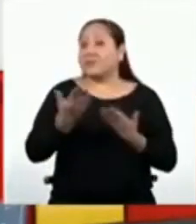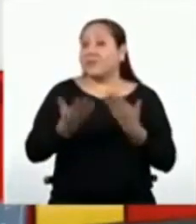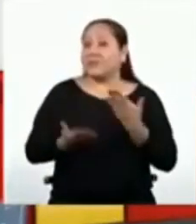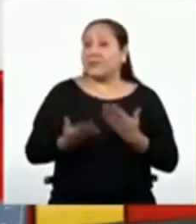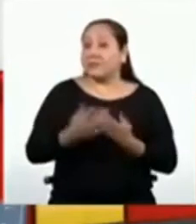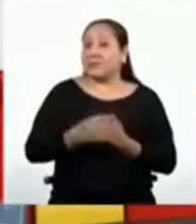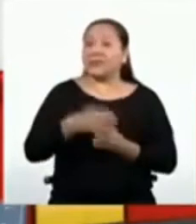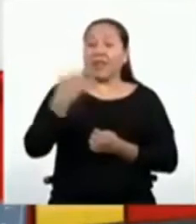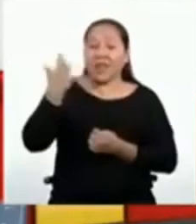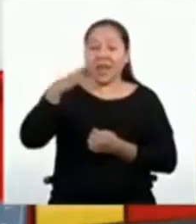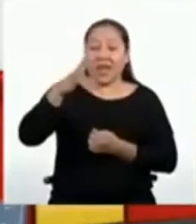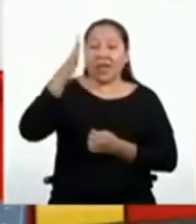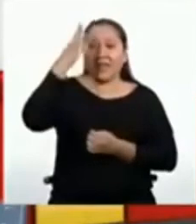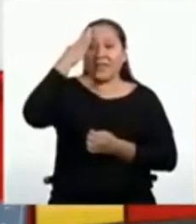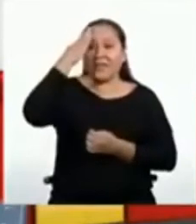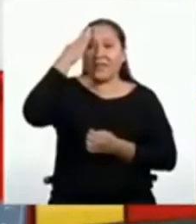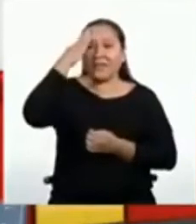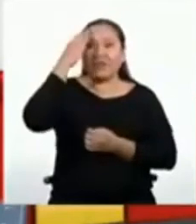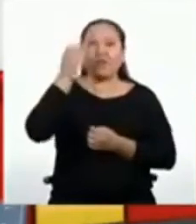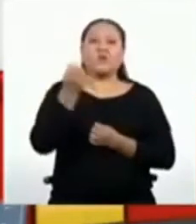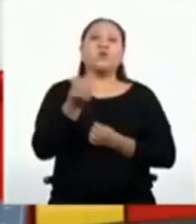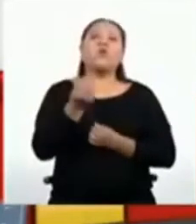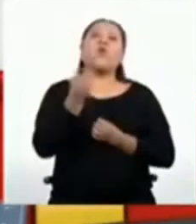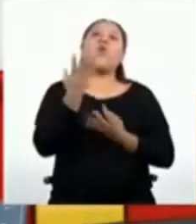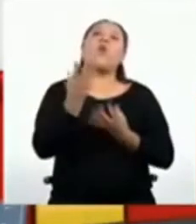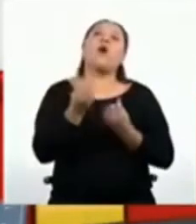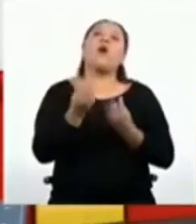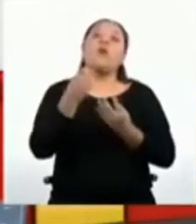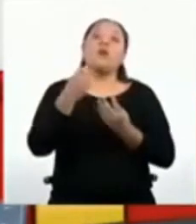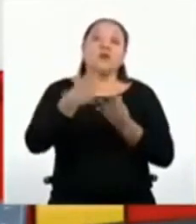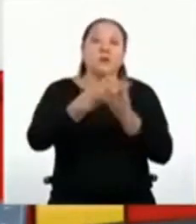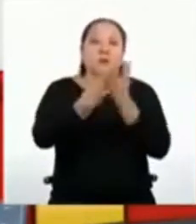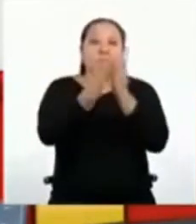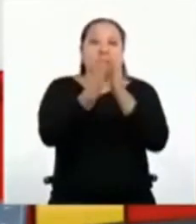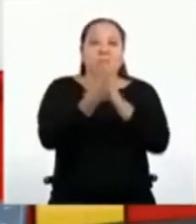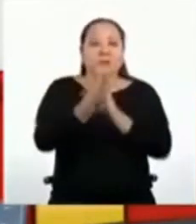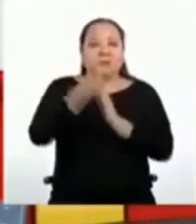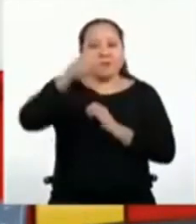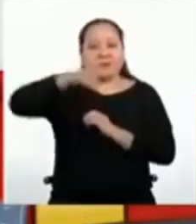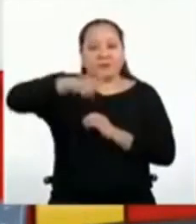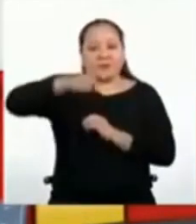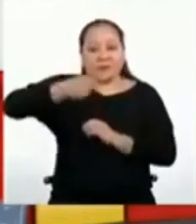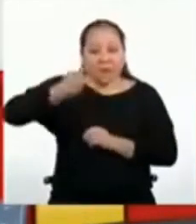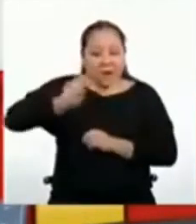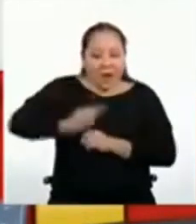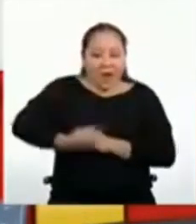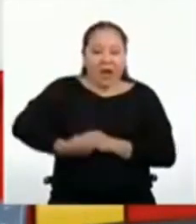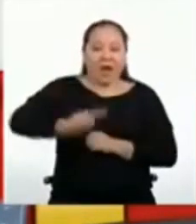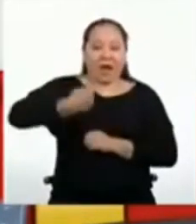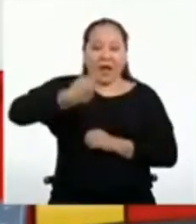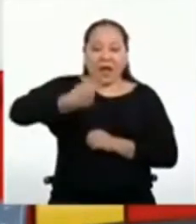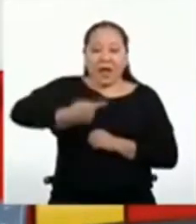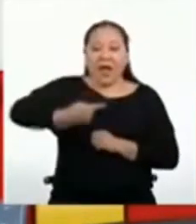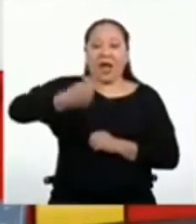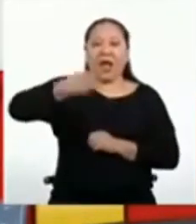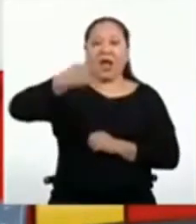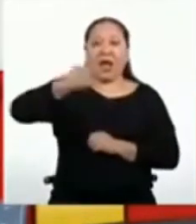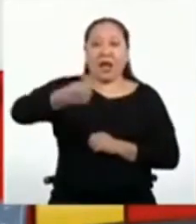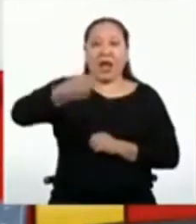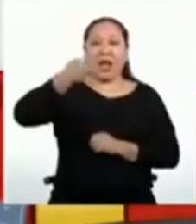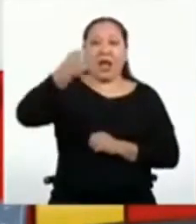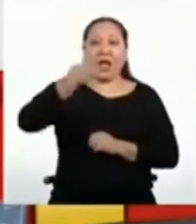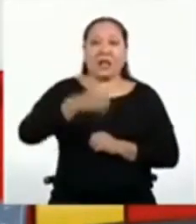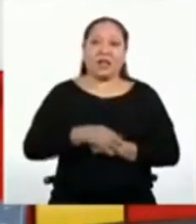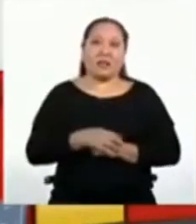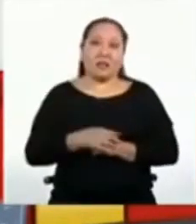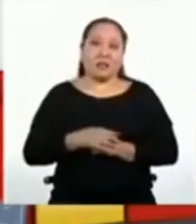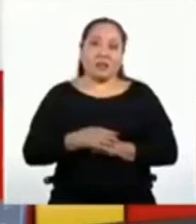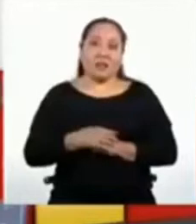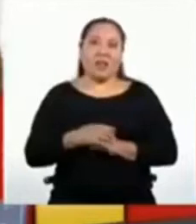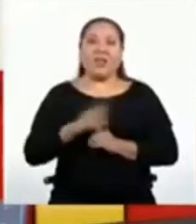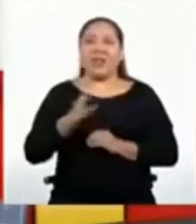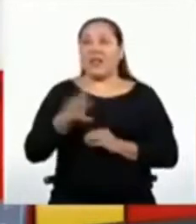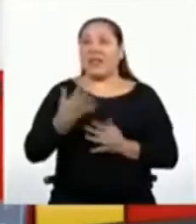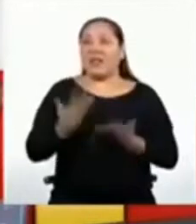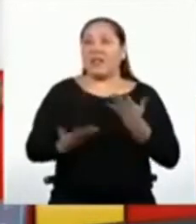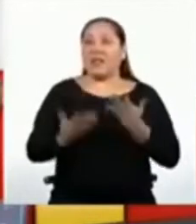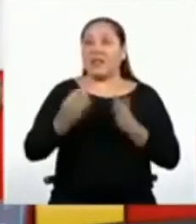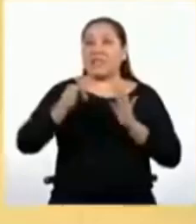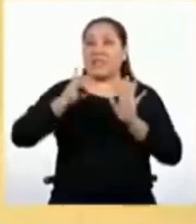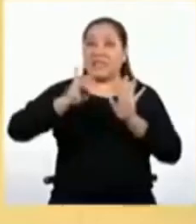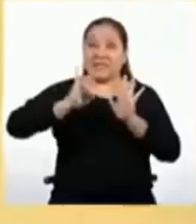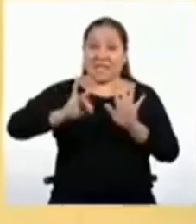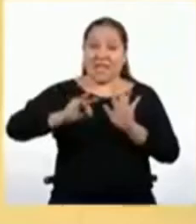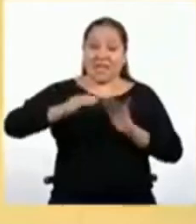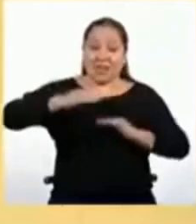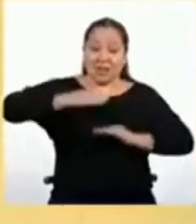calcular el número de naipes que necesito para cada piso de un castillo de 7 pisos de